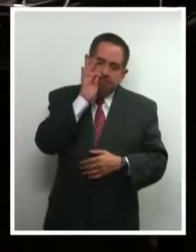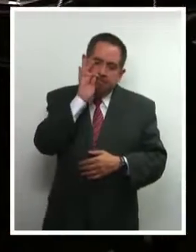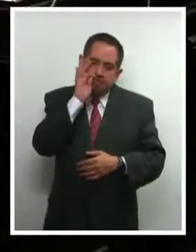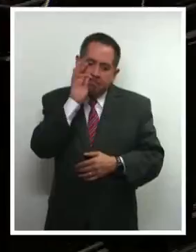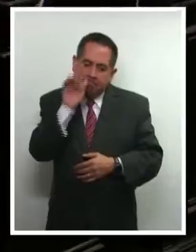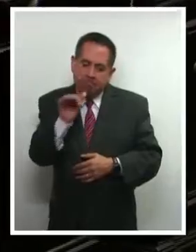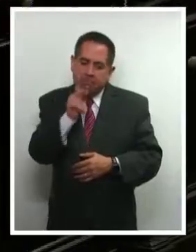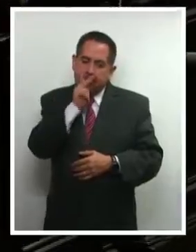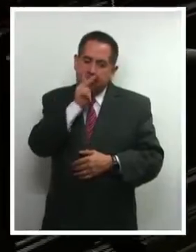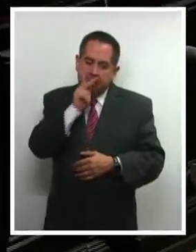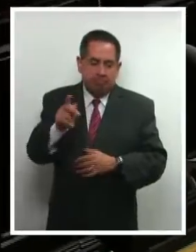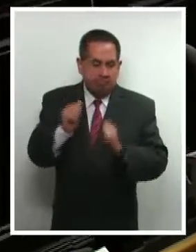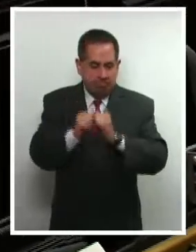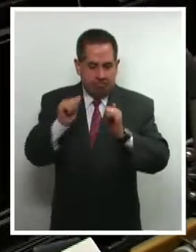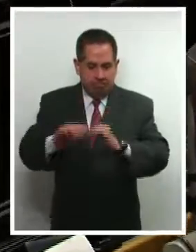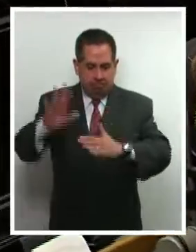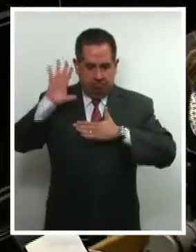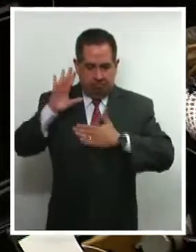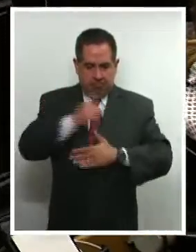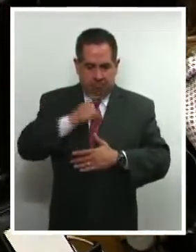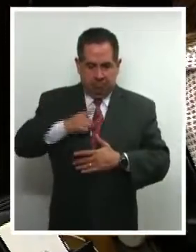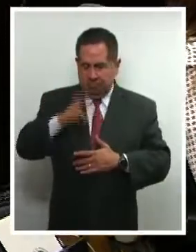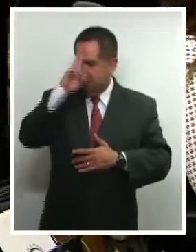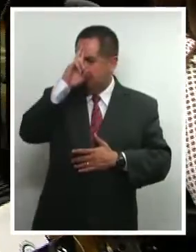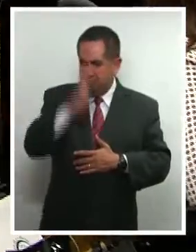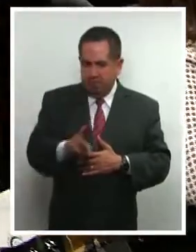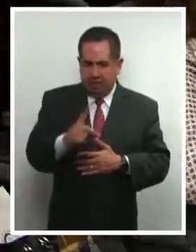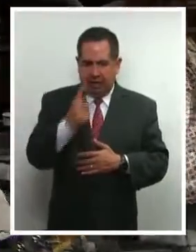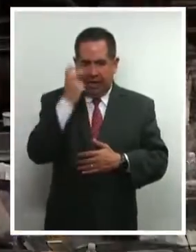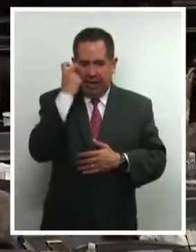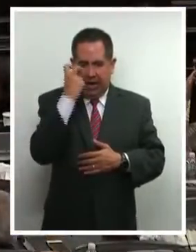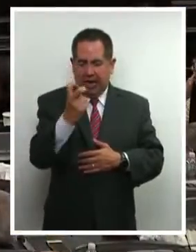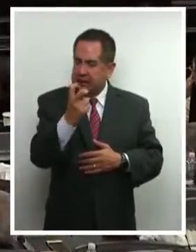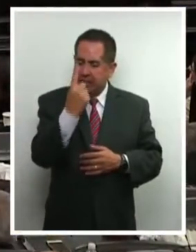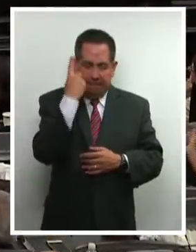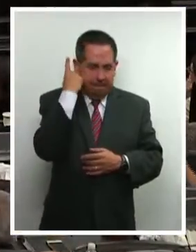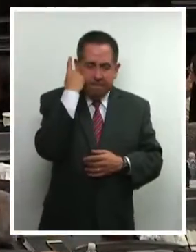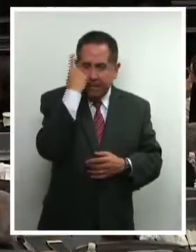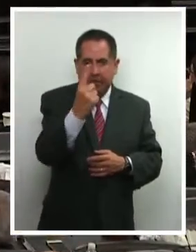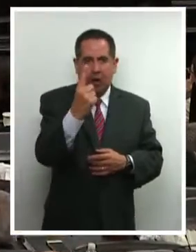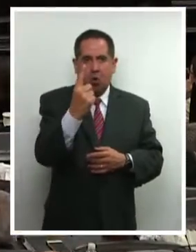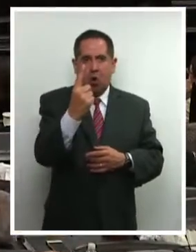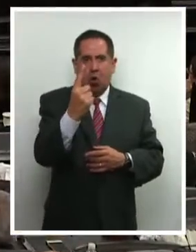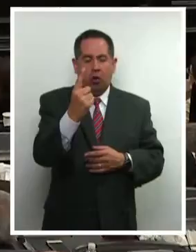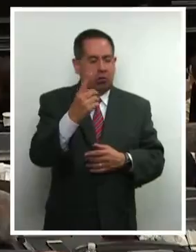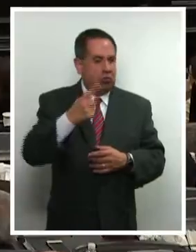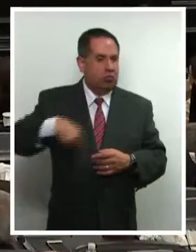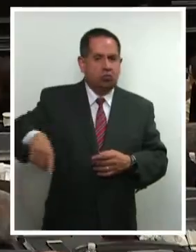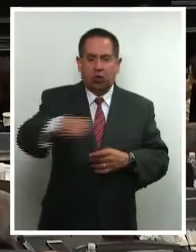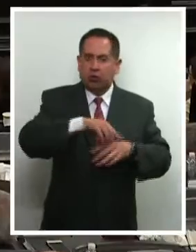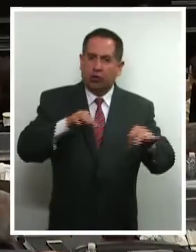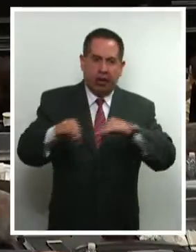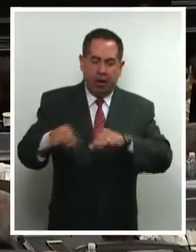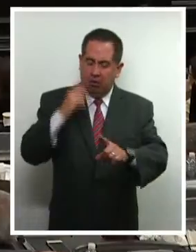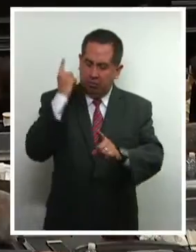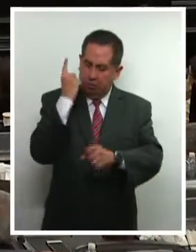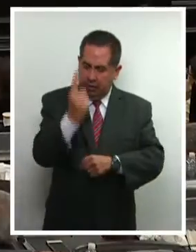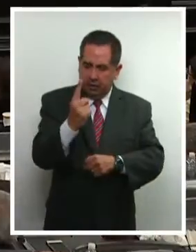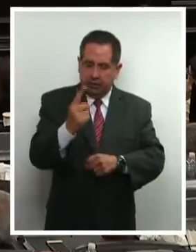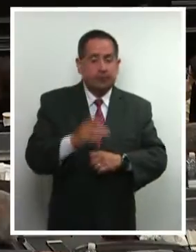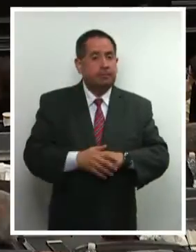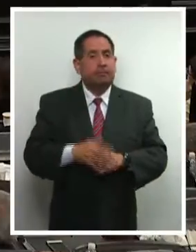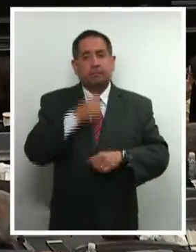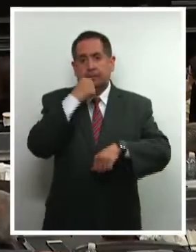palabra y los compromisos, que ese debe ser el principio que rija nuestra actuación. Y